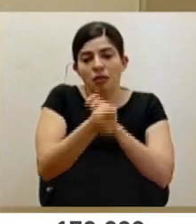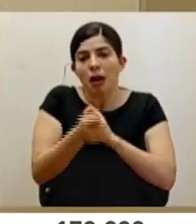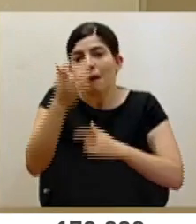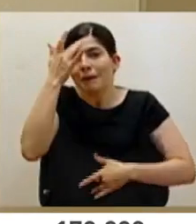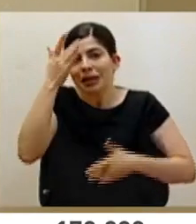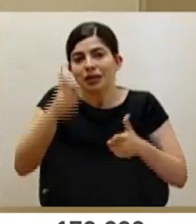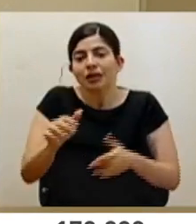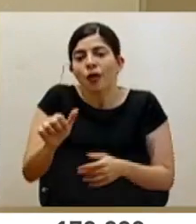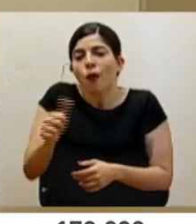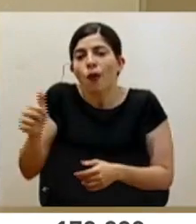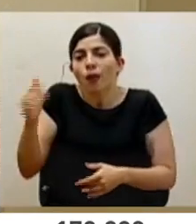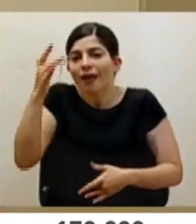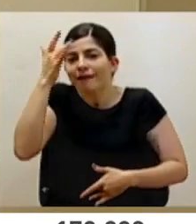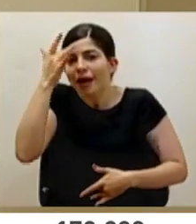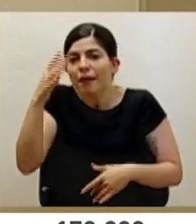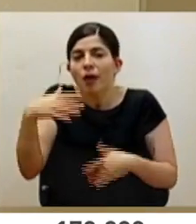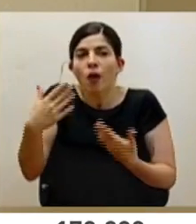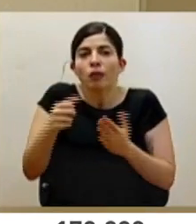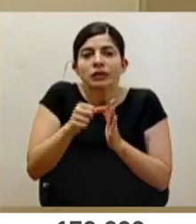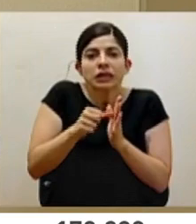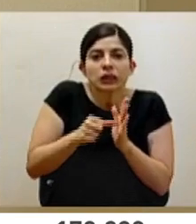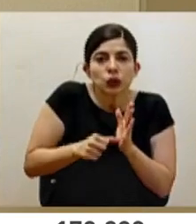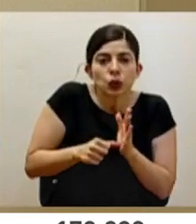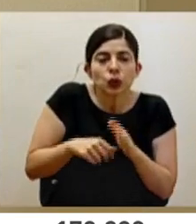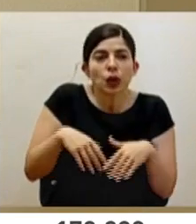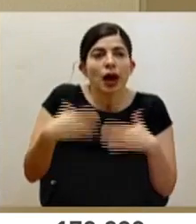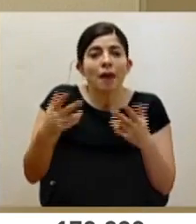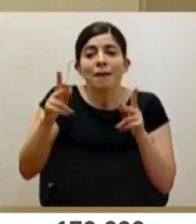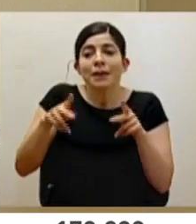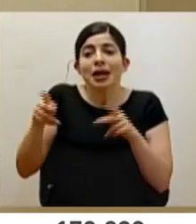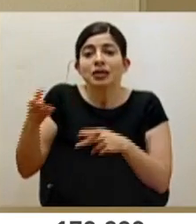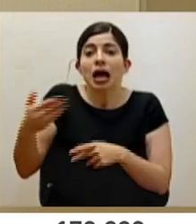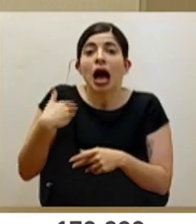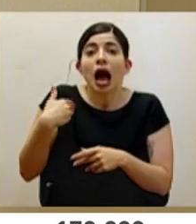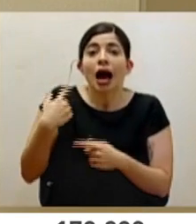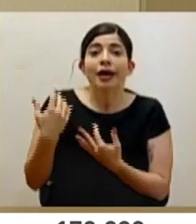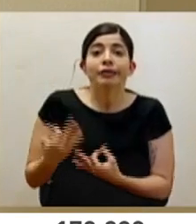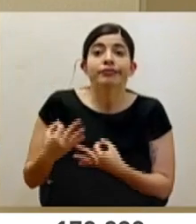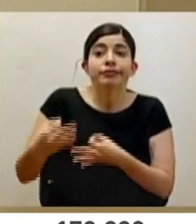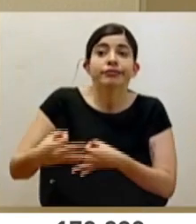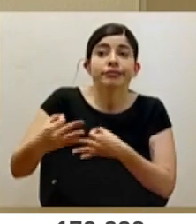de patologías, como procedimientos quirúrgicos, es decir, gente que tenga cirugías